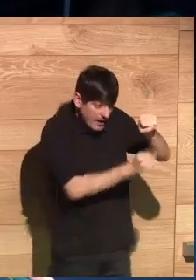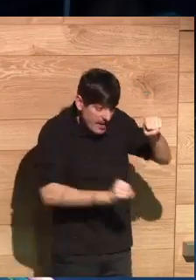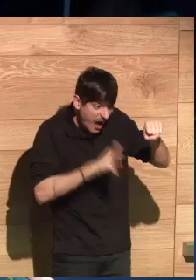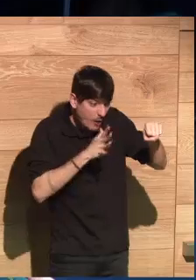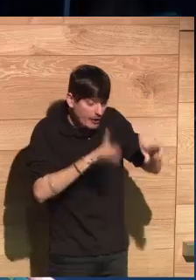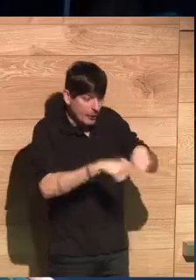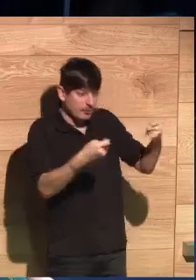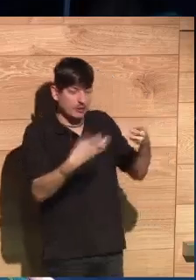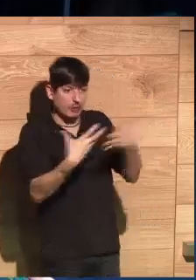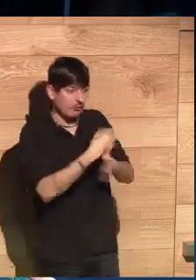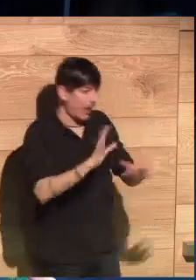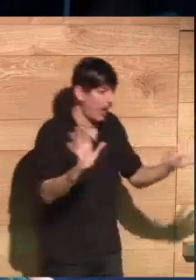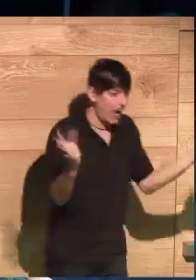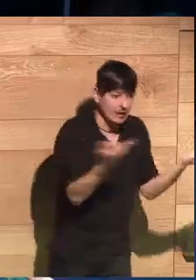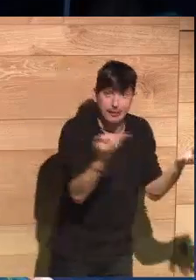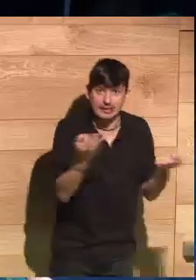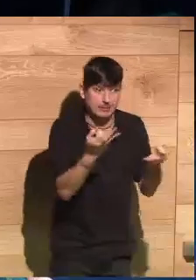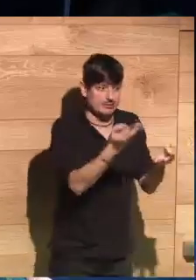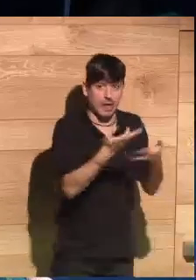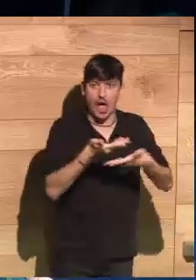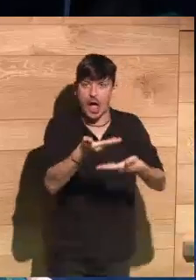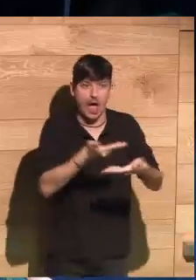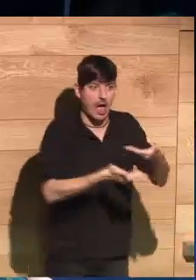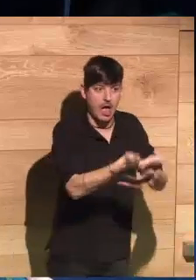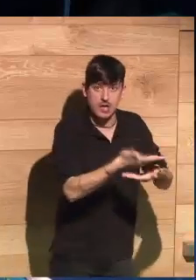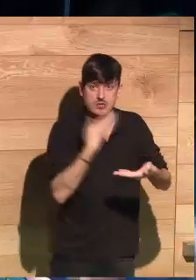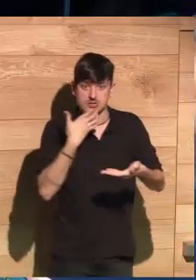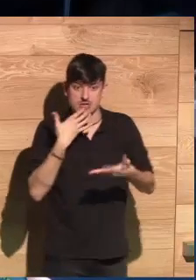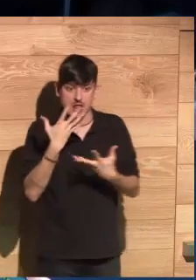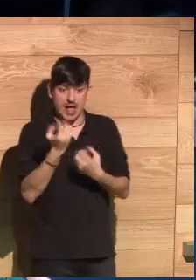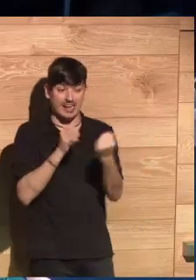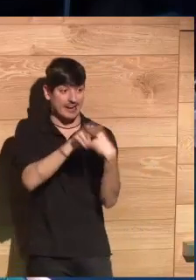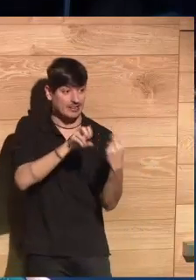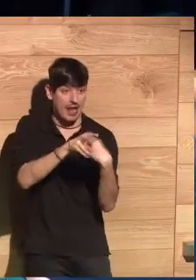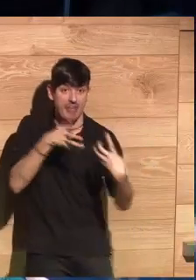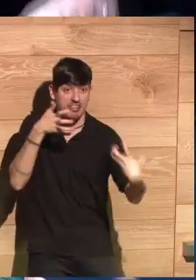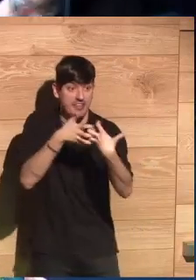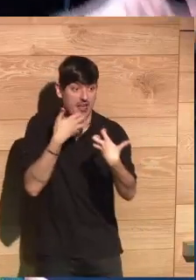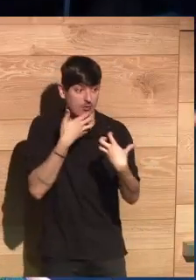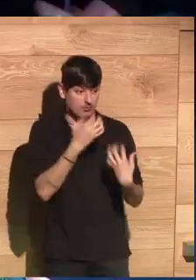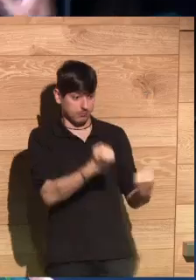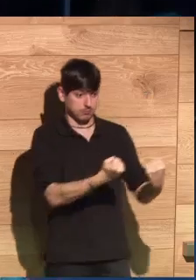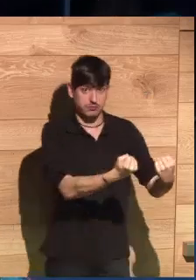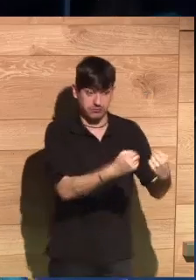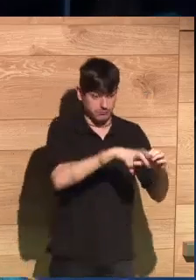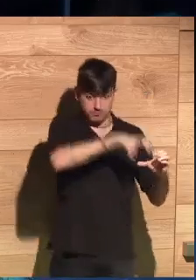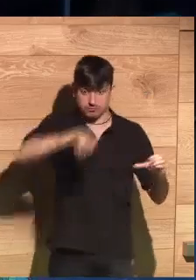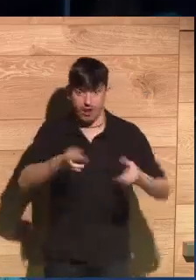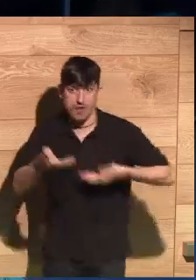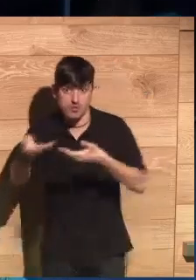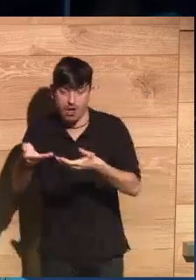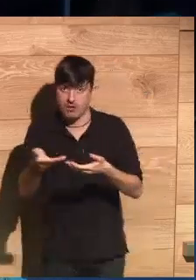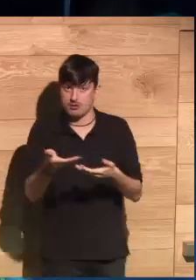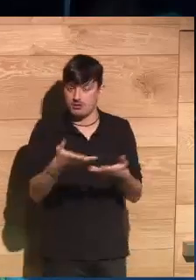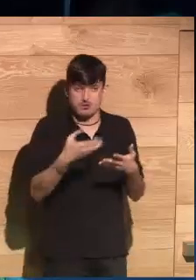mundo reaccione y que si a alguien le pasa algo en la carretera se pare la gente y le ayude, que si nos caemos alguien nos ayude. O sea, tenemos